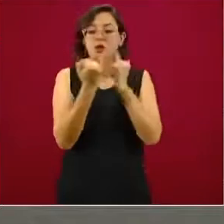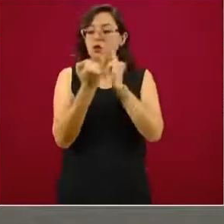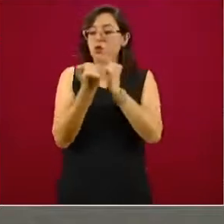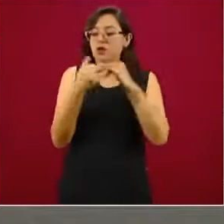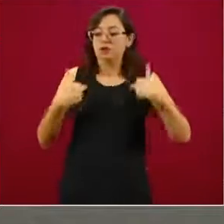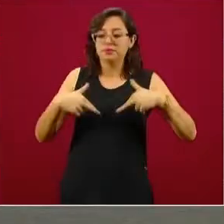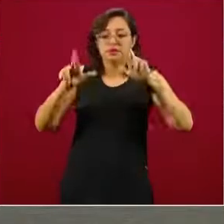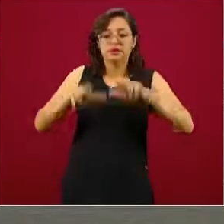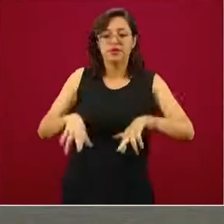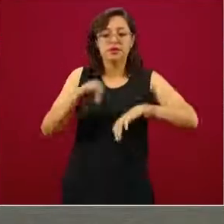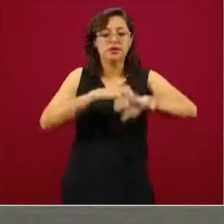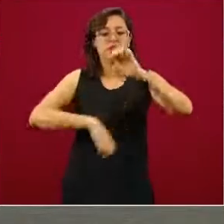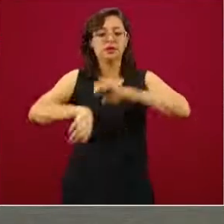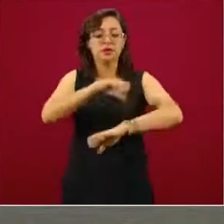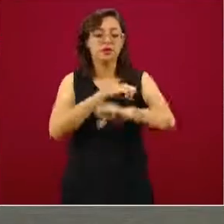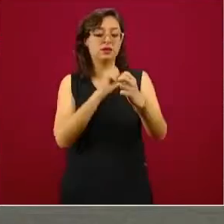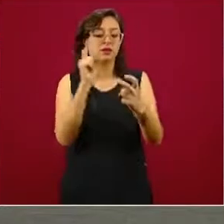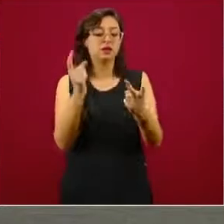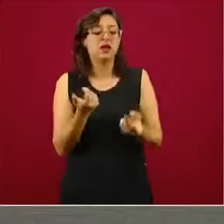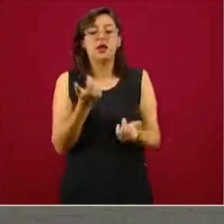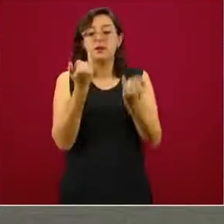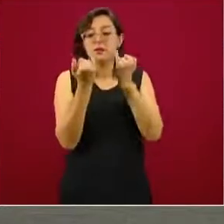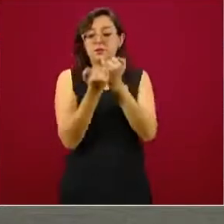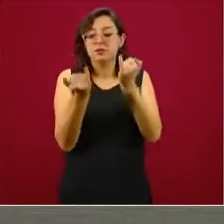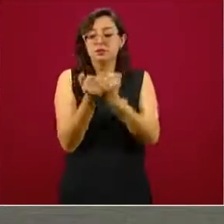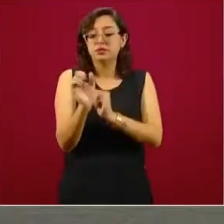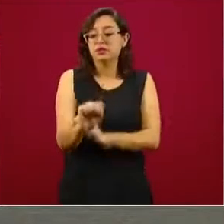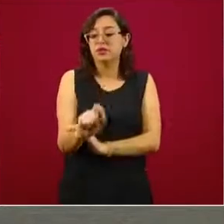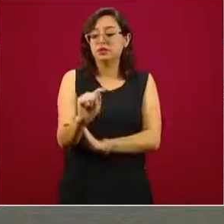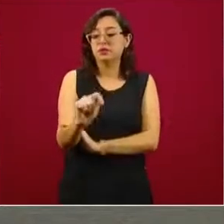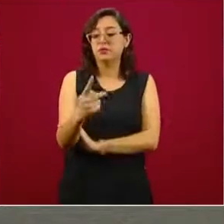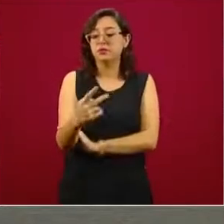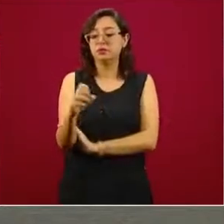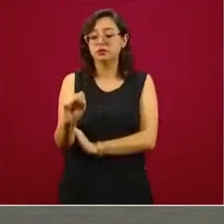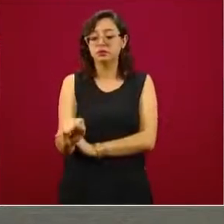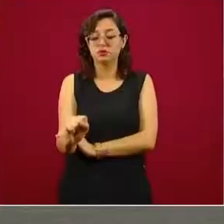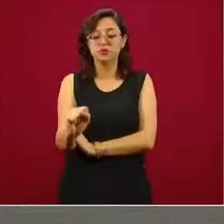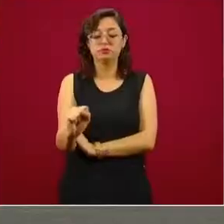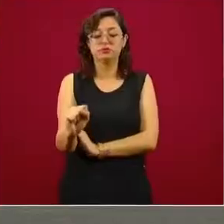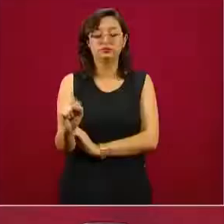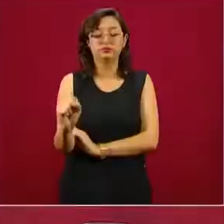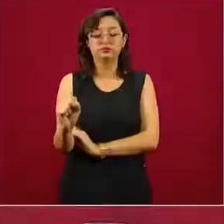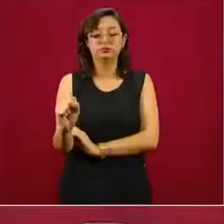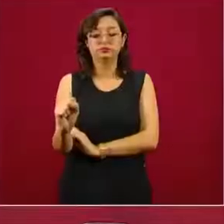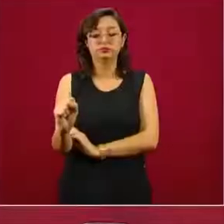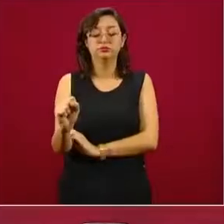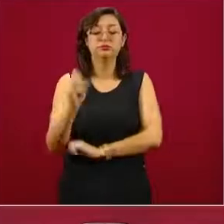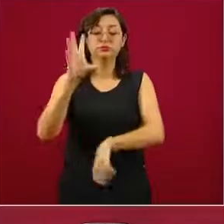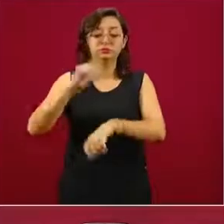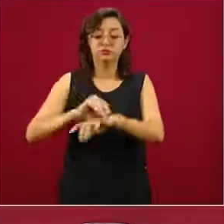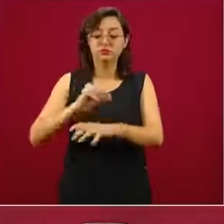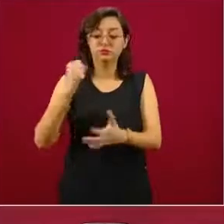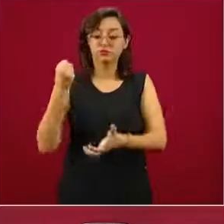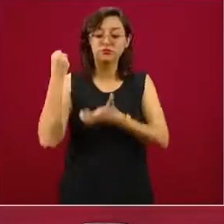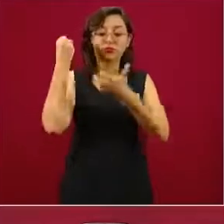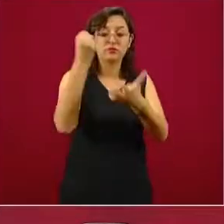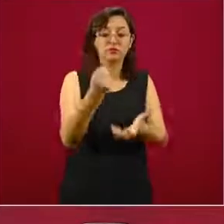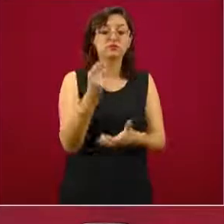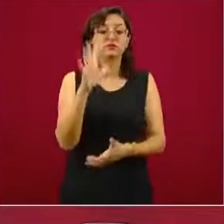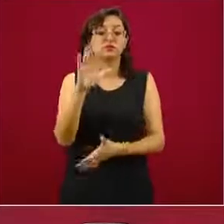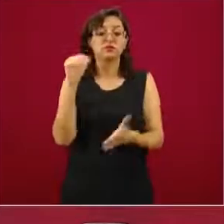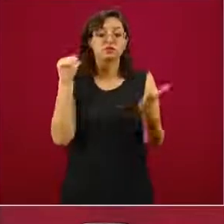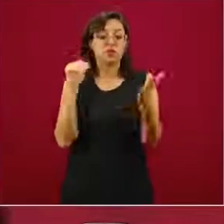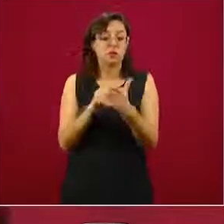Trabajo nos ha informado que se tuvieron una autorización presupuestal para llegar a hacer